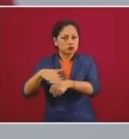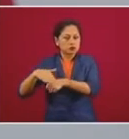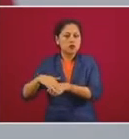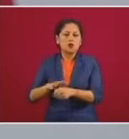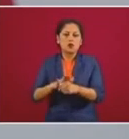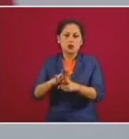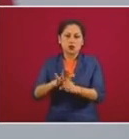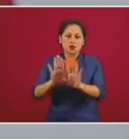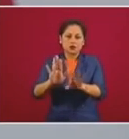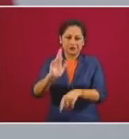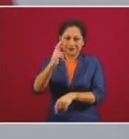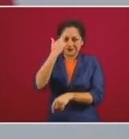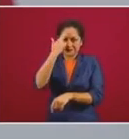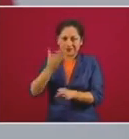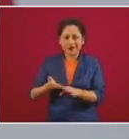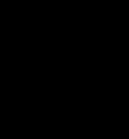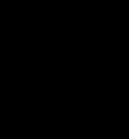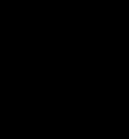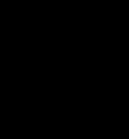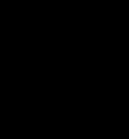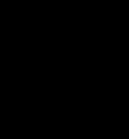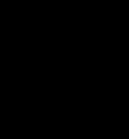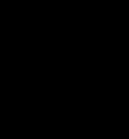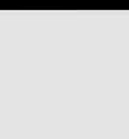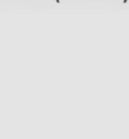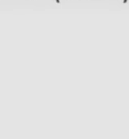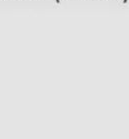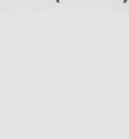clases y a las actividades productivas.